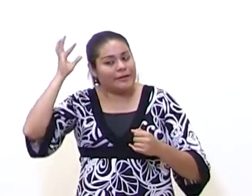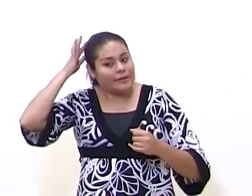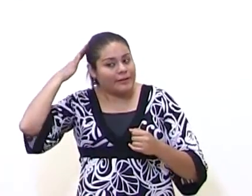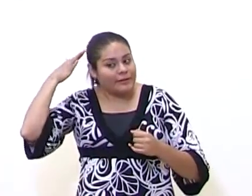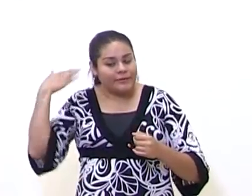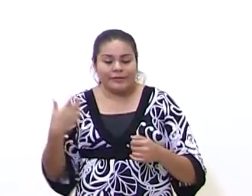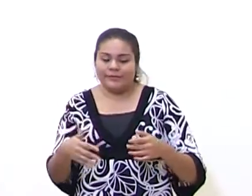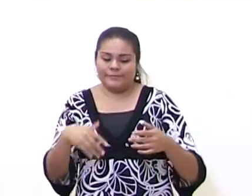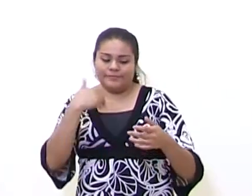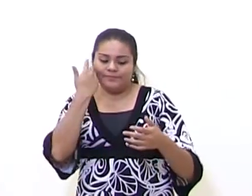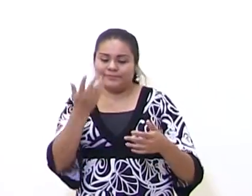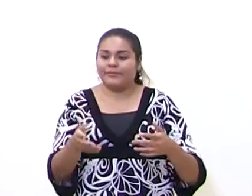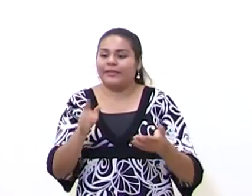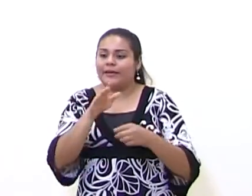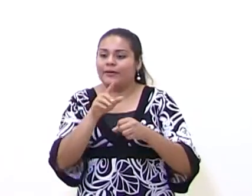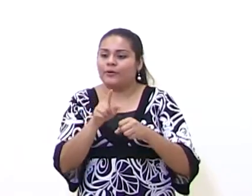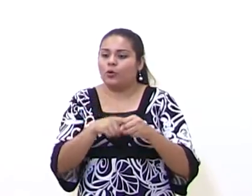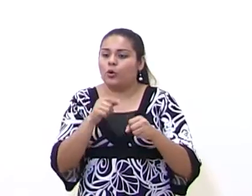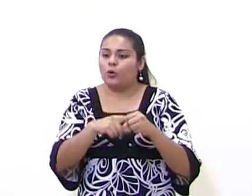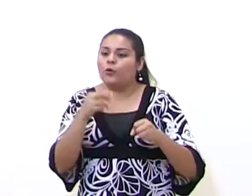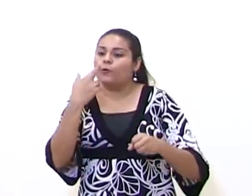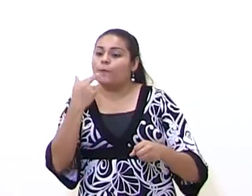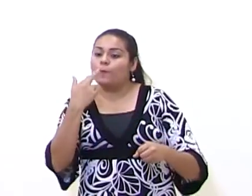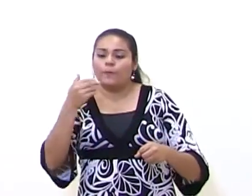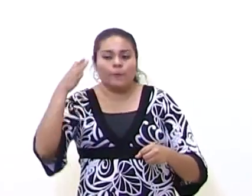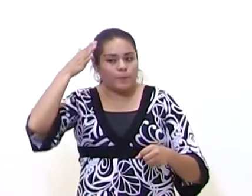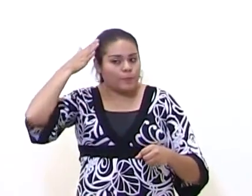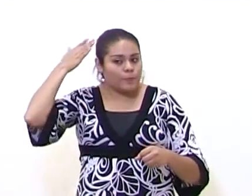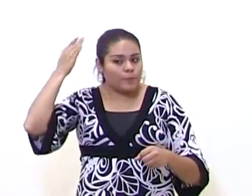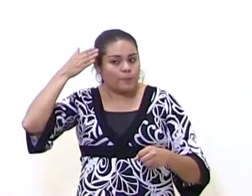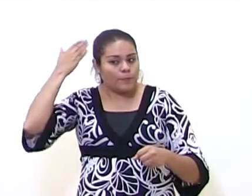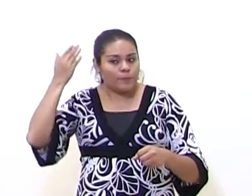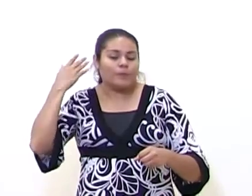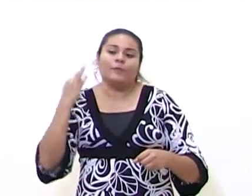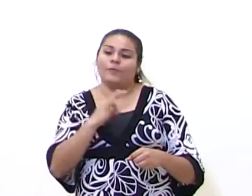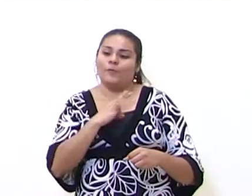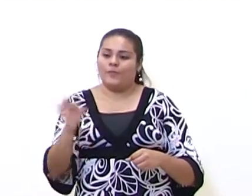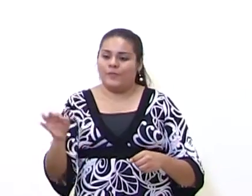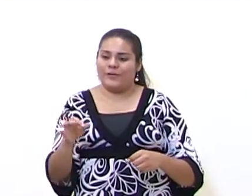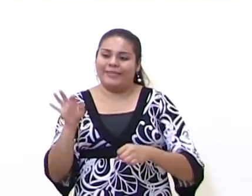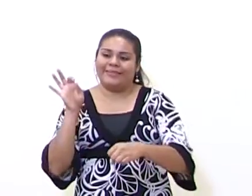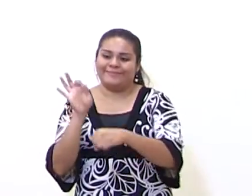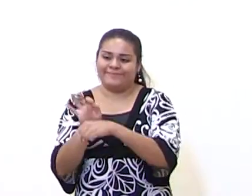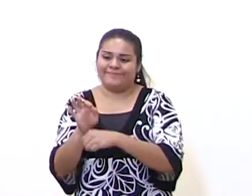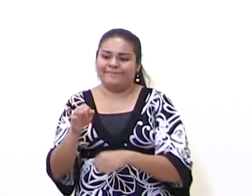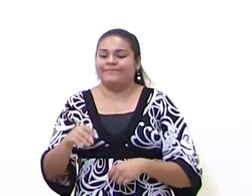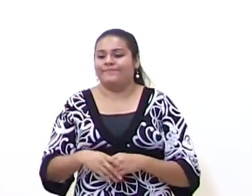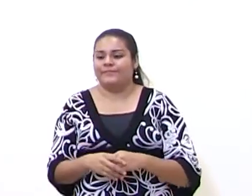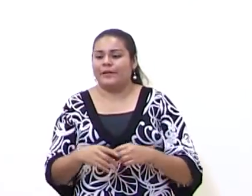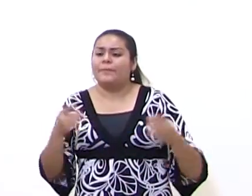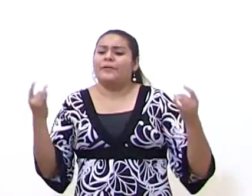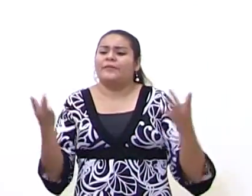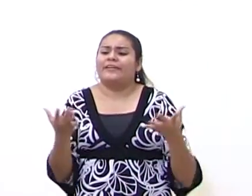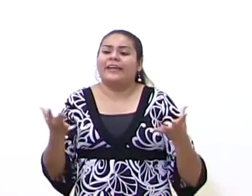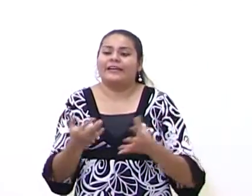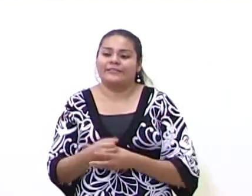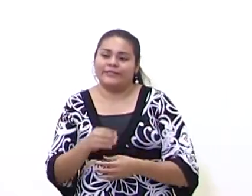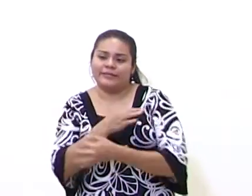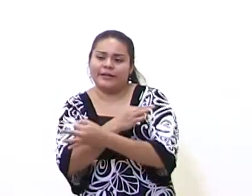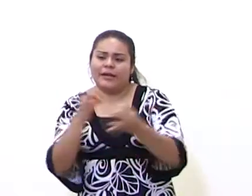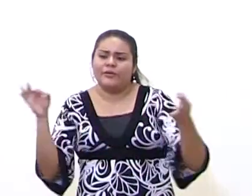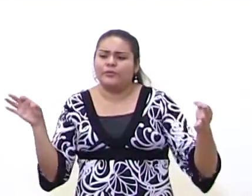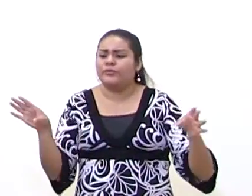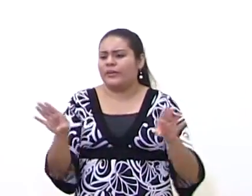frase corta que dice: tu tinte hecho realidad. Así también la marca, es importante que lo tengamos en